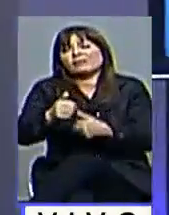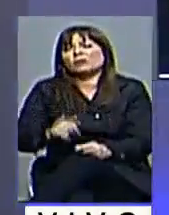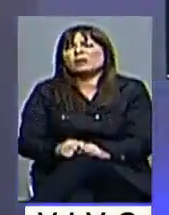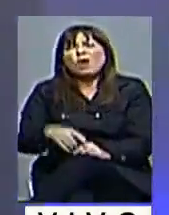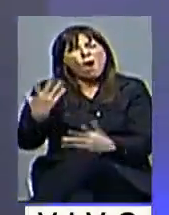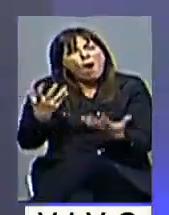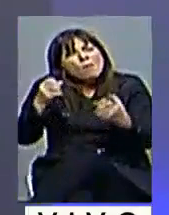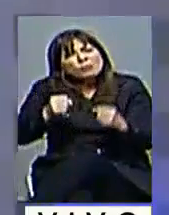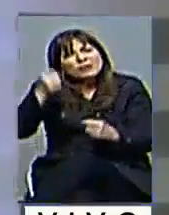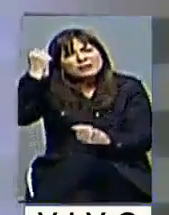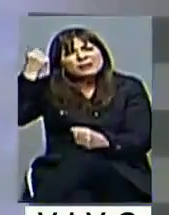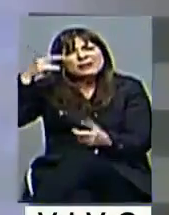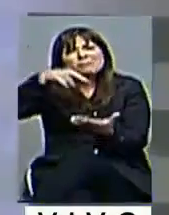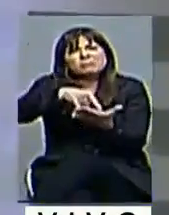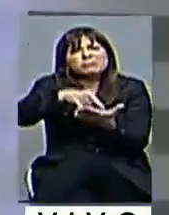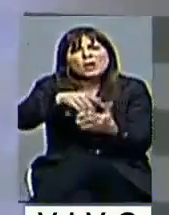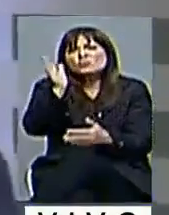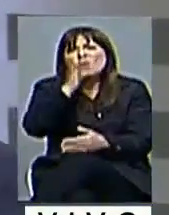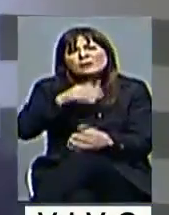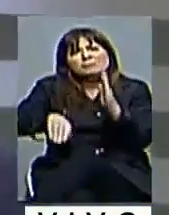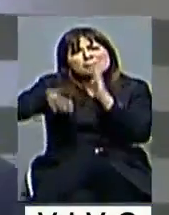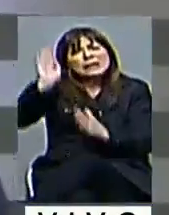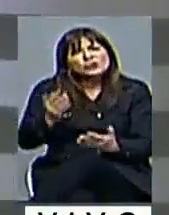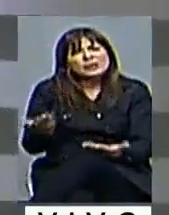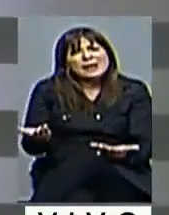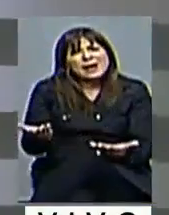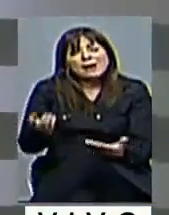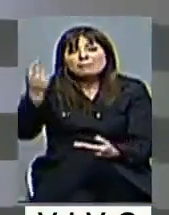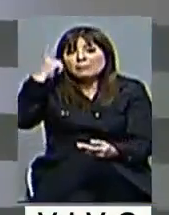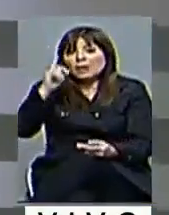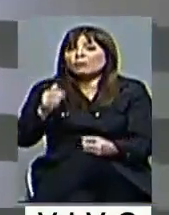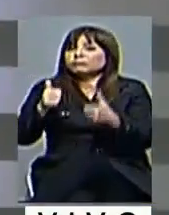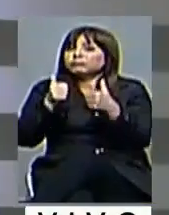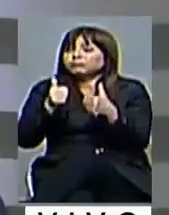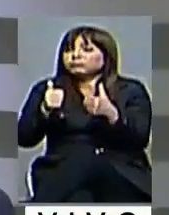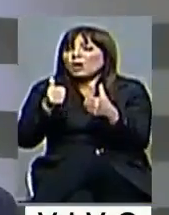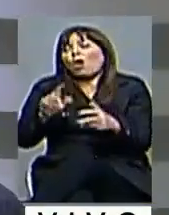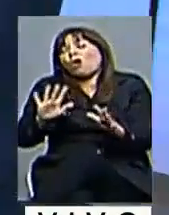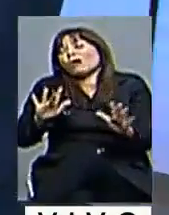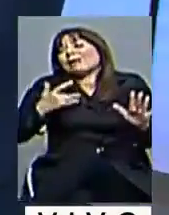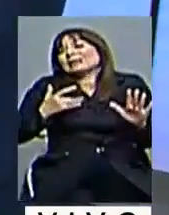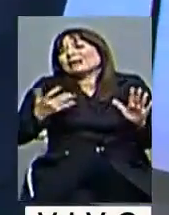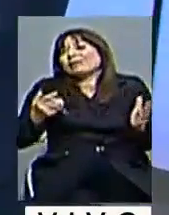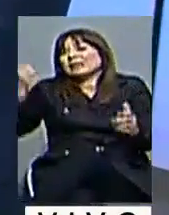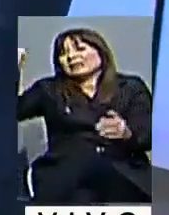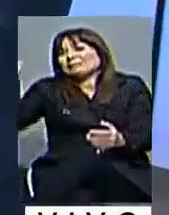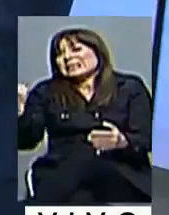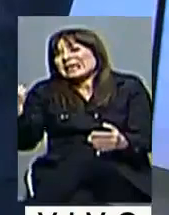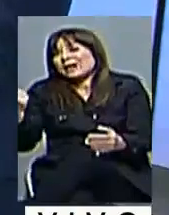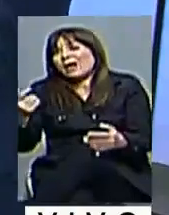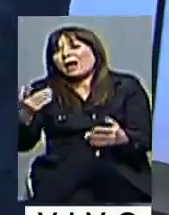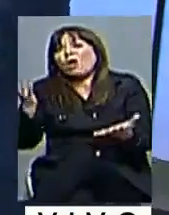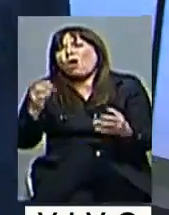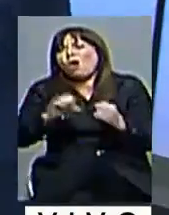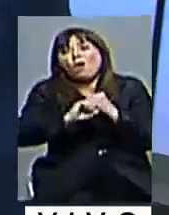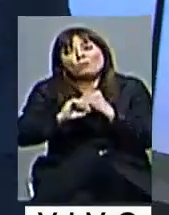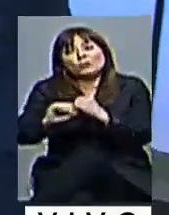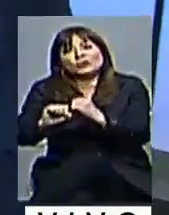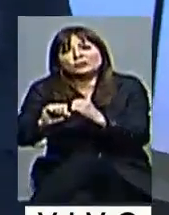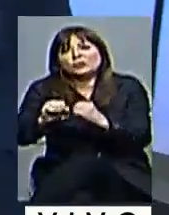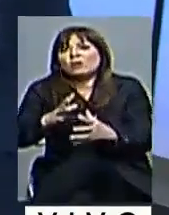parlamento en el cual no tiene mayoría, pero... afortunadamente o lamentablemente para Sebastián Piñera tiene una